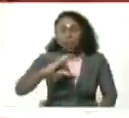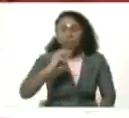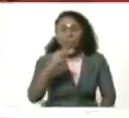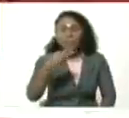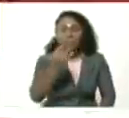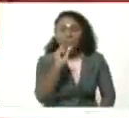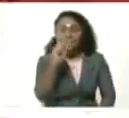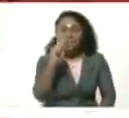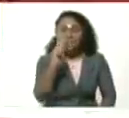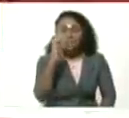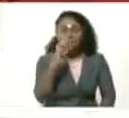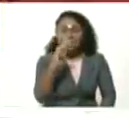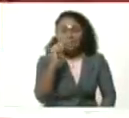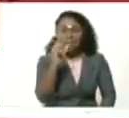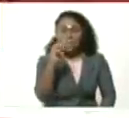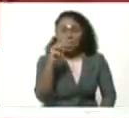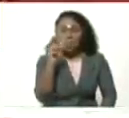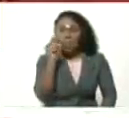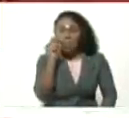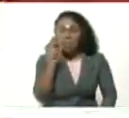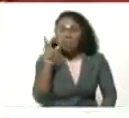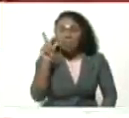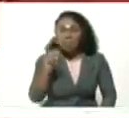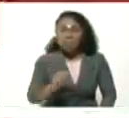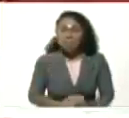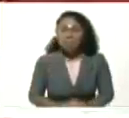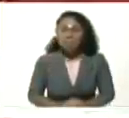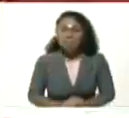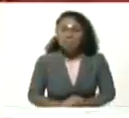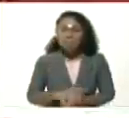Nacer. Estado Apure,